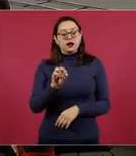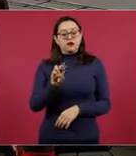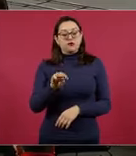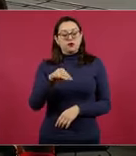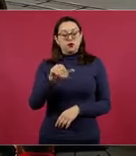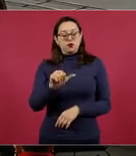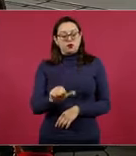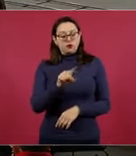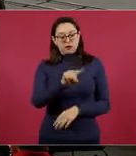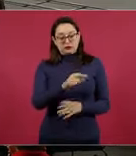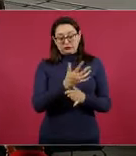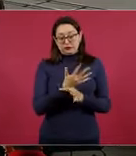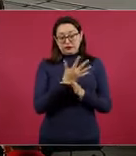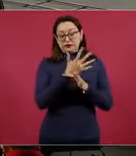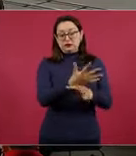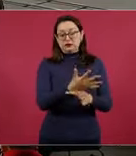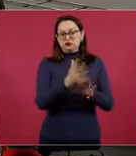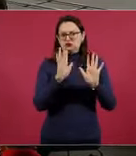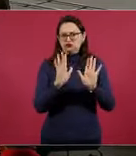de que eran medios independientes